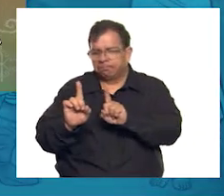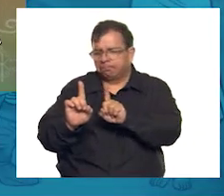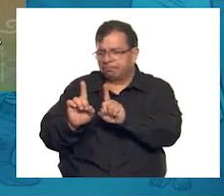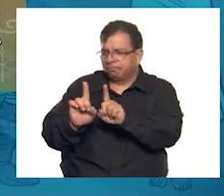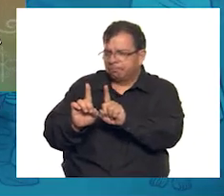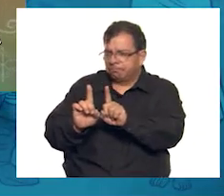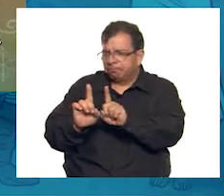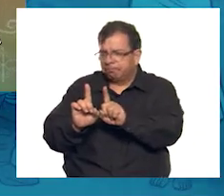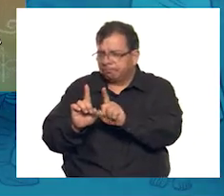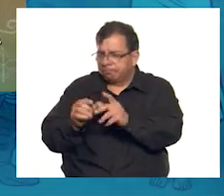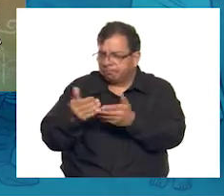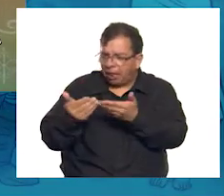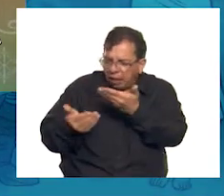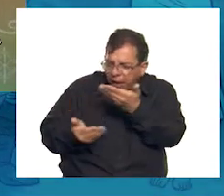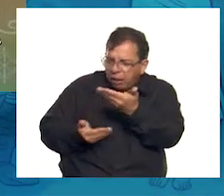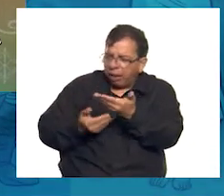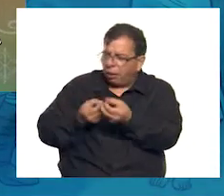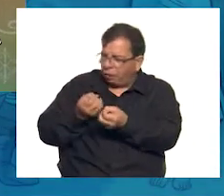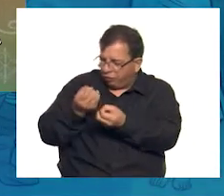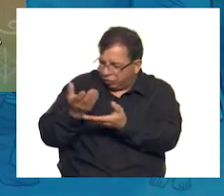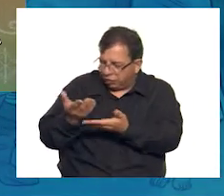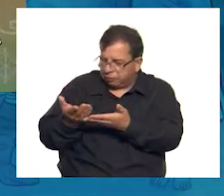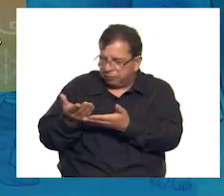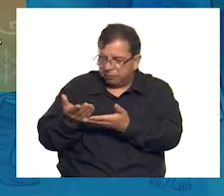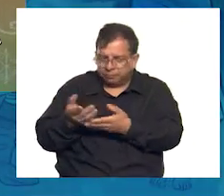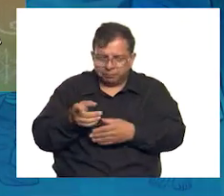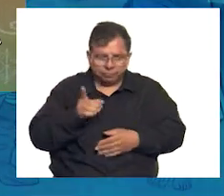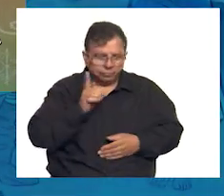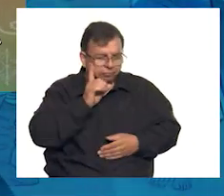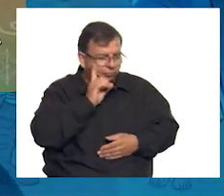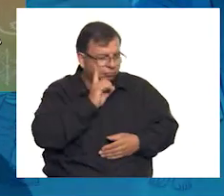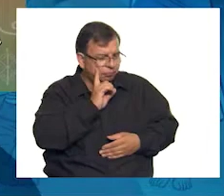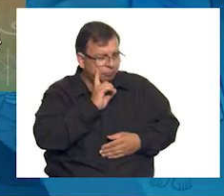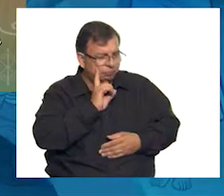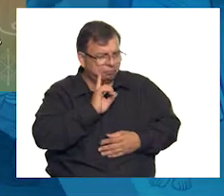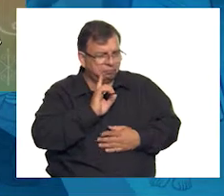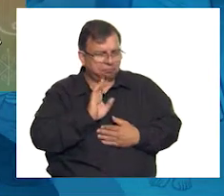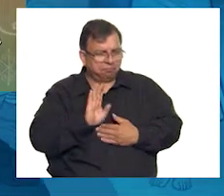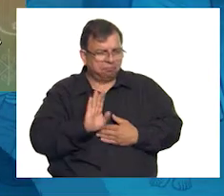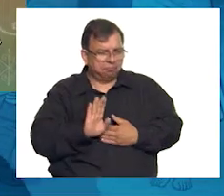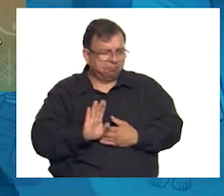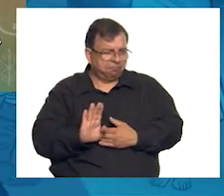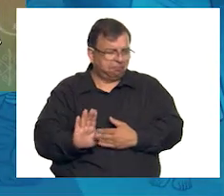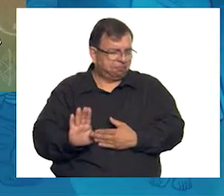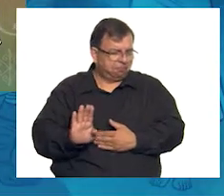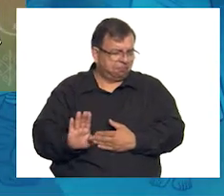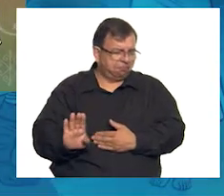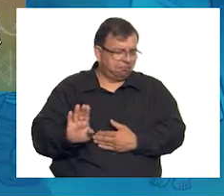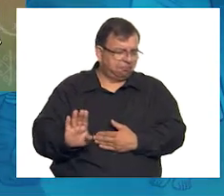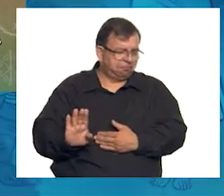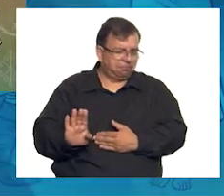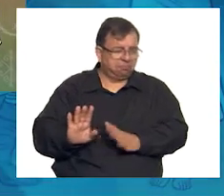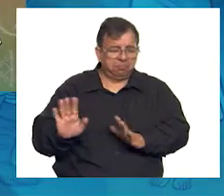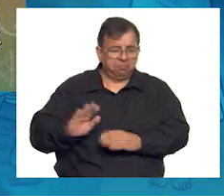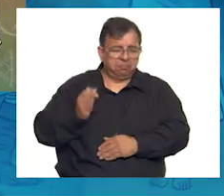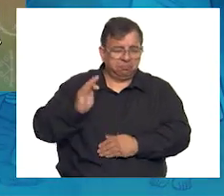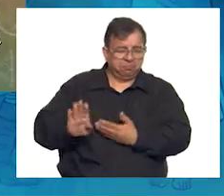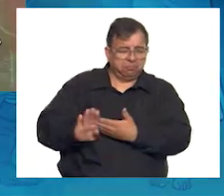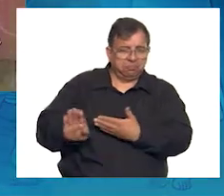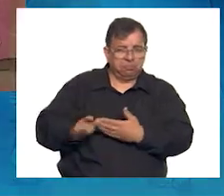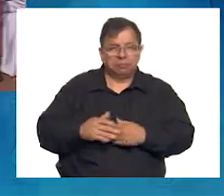todo tipo de ofrecimientos. Pero la mulata lo rechazó en todas sus